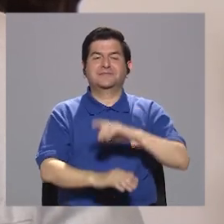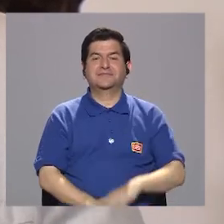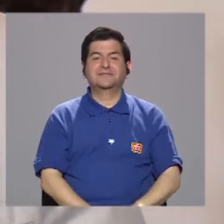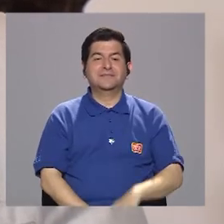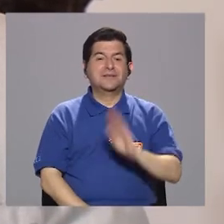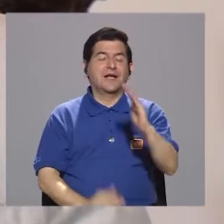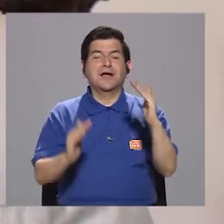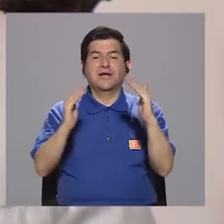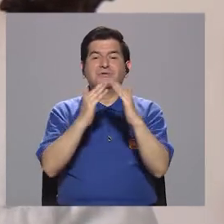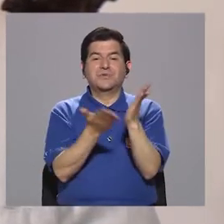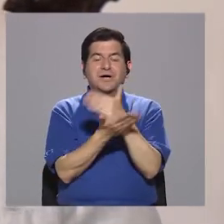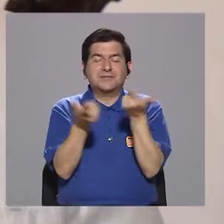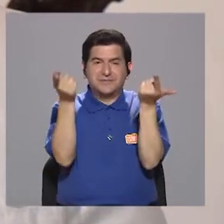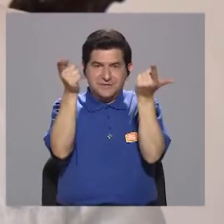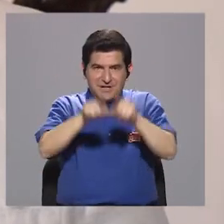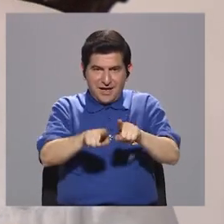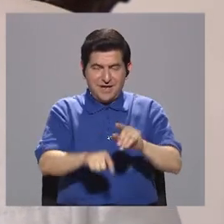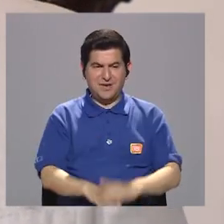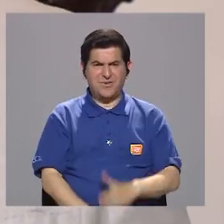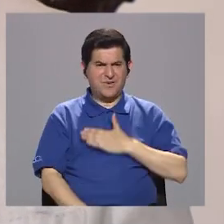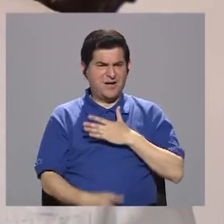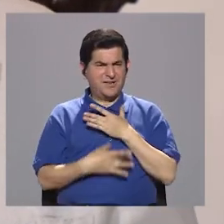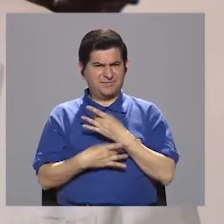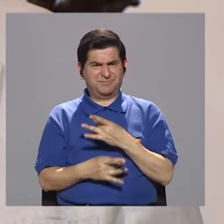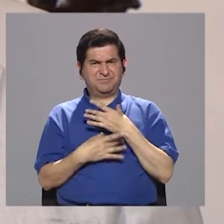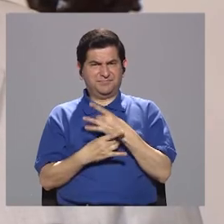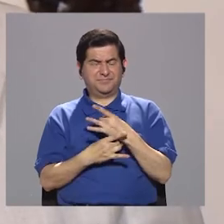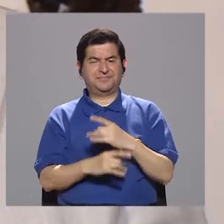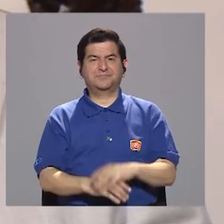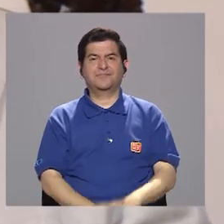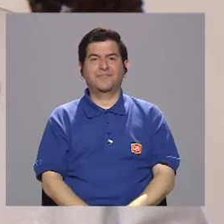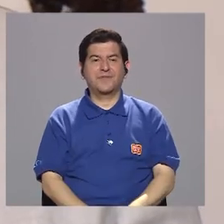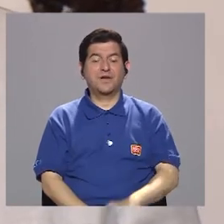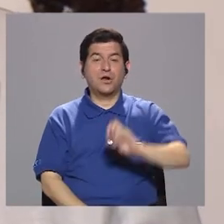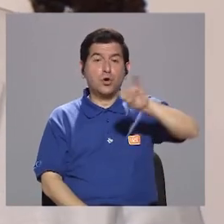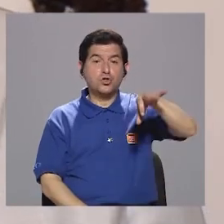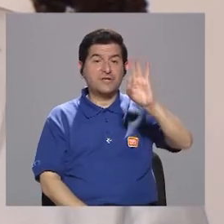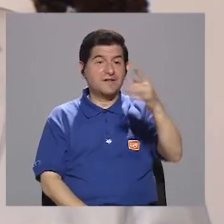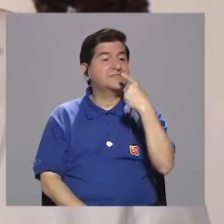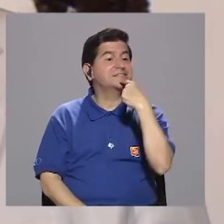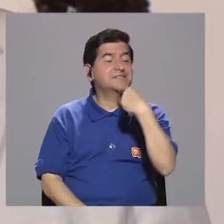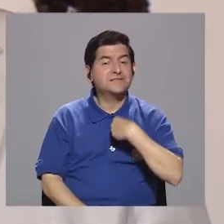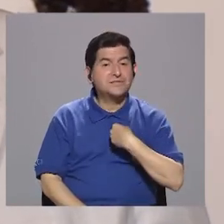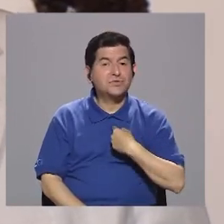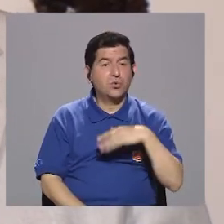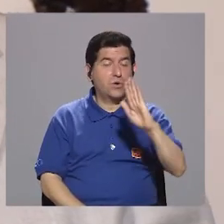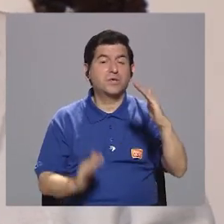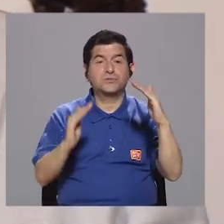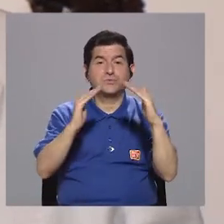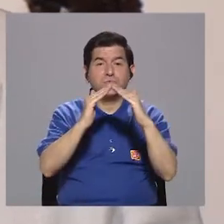en su casa sucedía algo que a mí siempre me llamó la atención. Y es que José Francisco me cuenta que